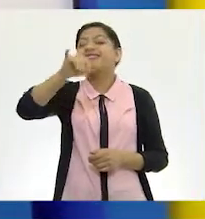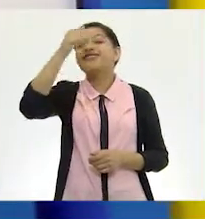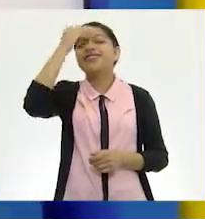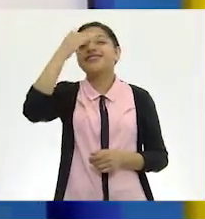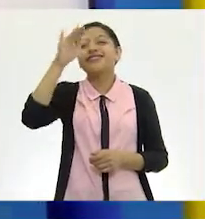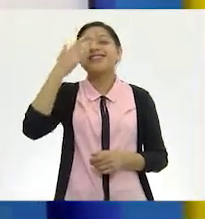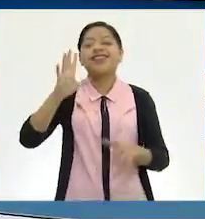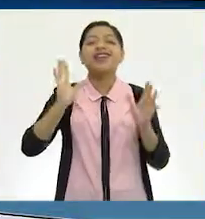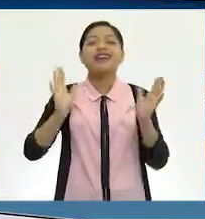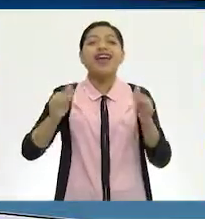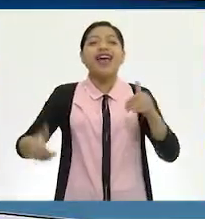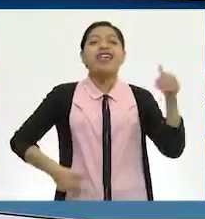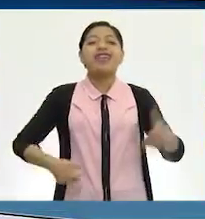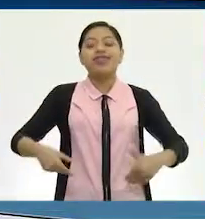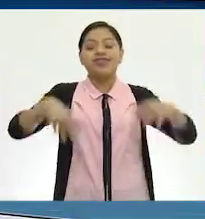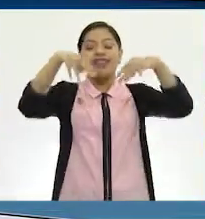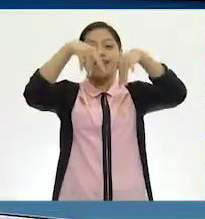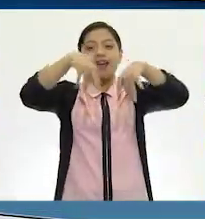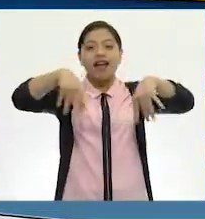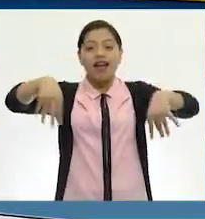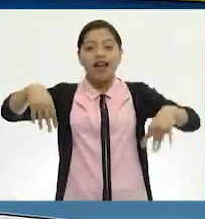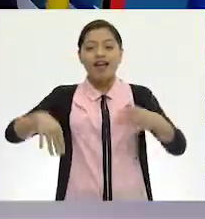ya sé, ¿qué? Teatro de sombras.